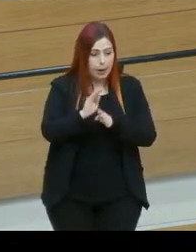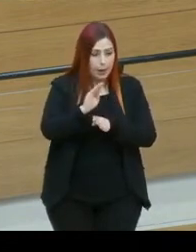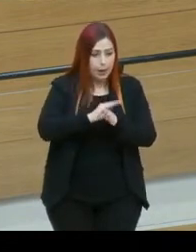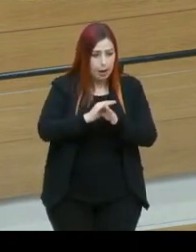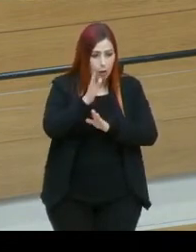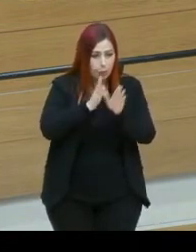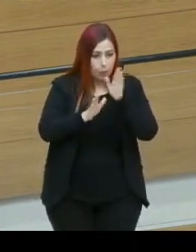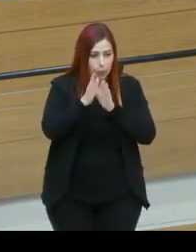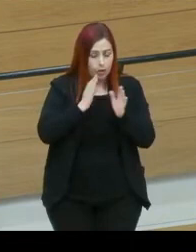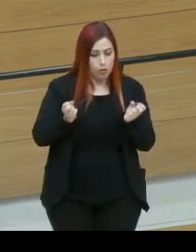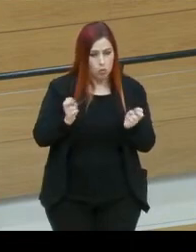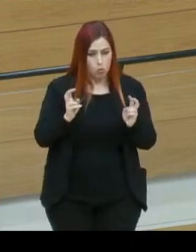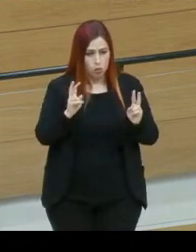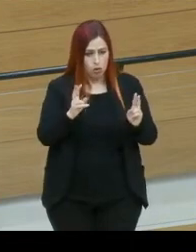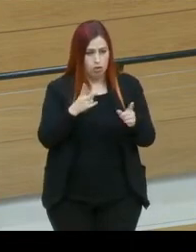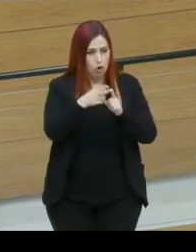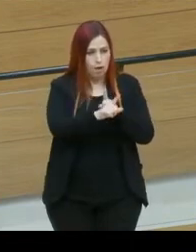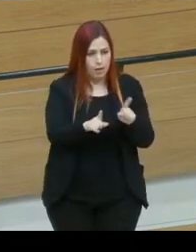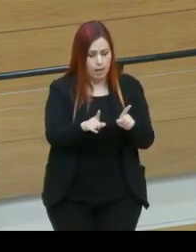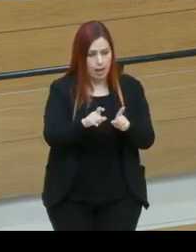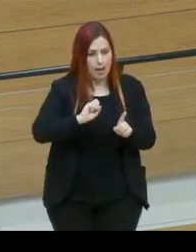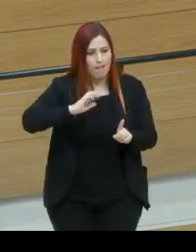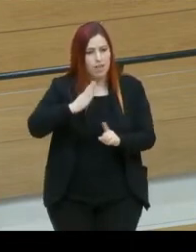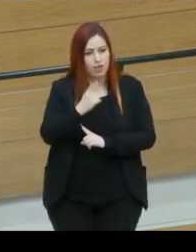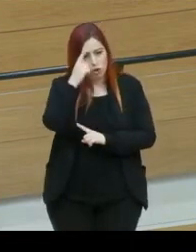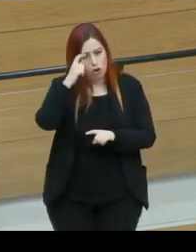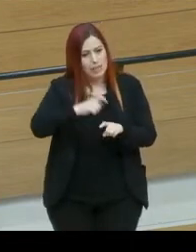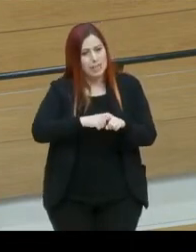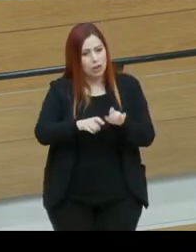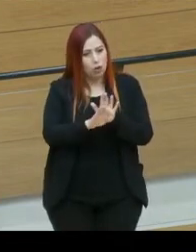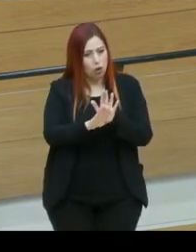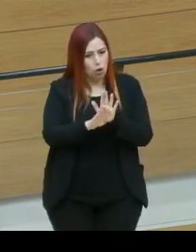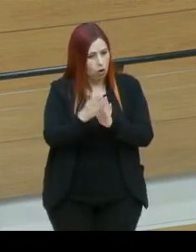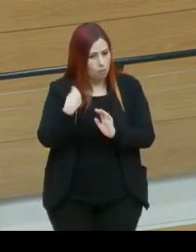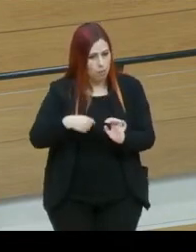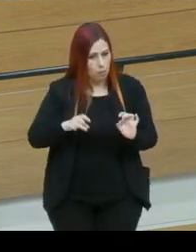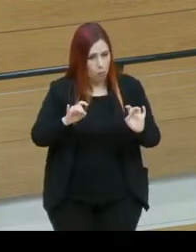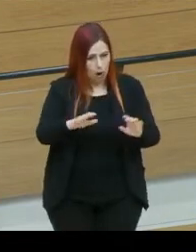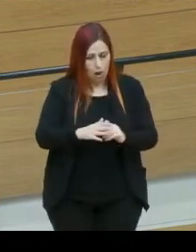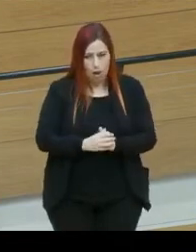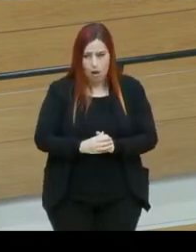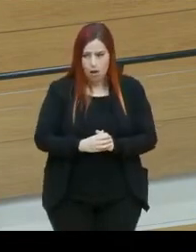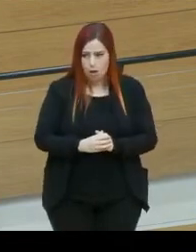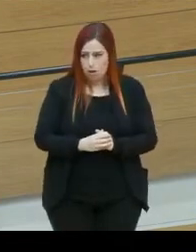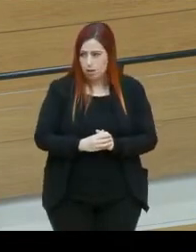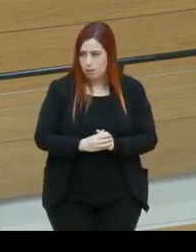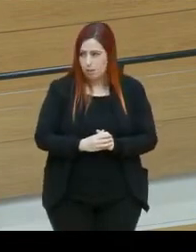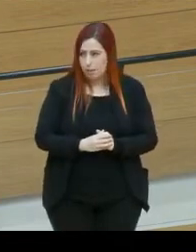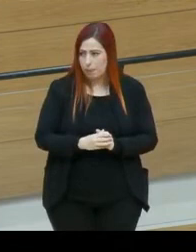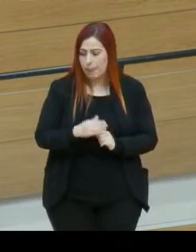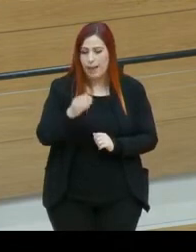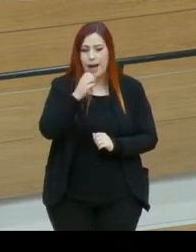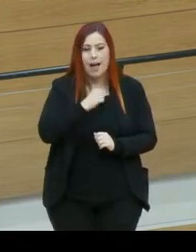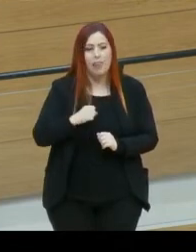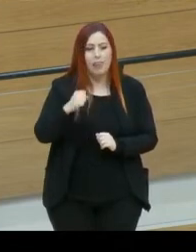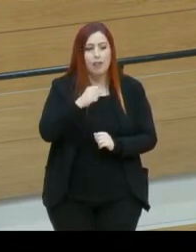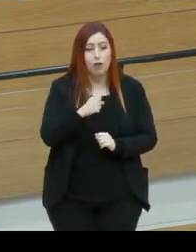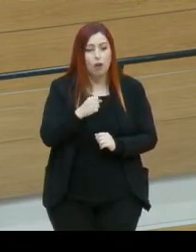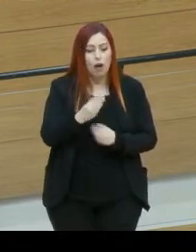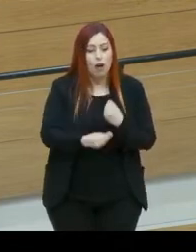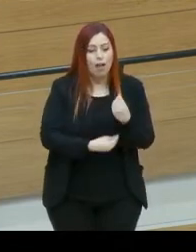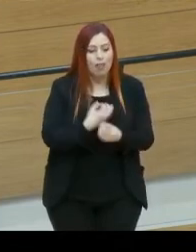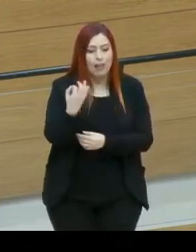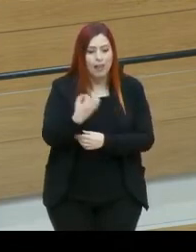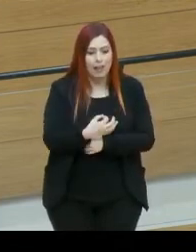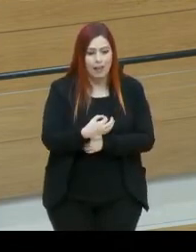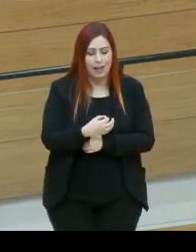sea, lo que son los efectos psíquicos van a seguir siendo lo mismo. Van a seguir siendo lo mismo. El ácido fólico lo que hace es reducir